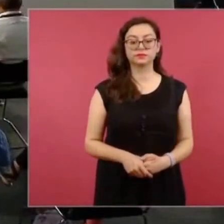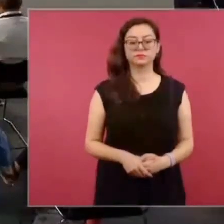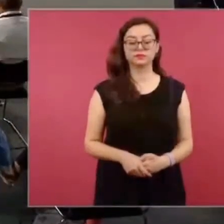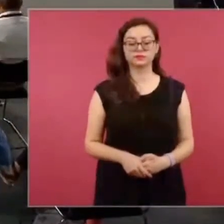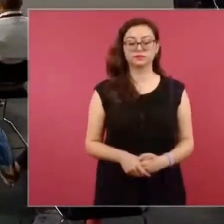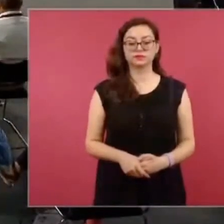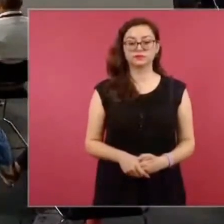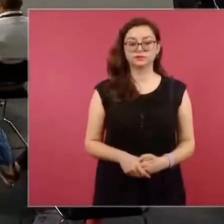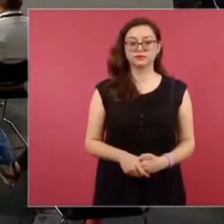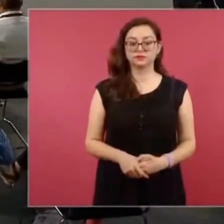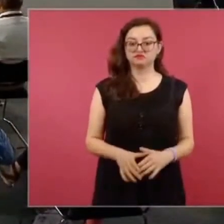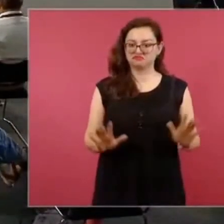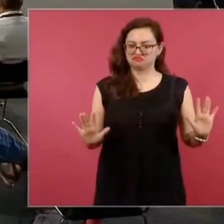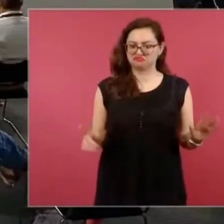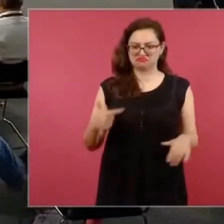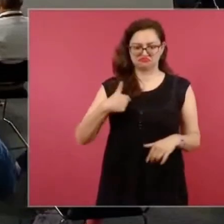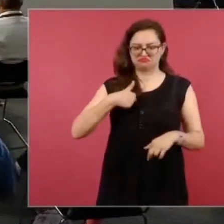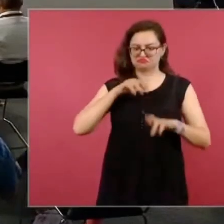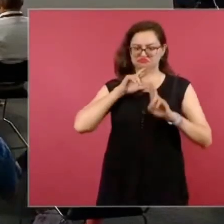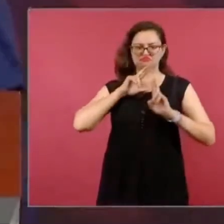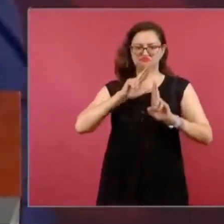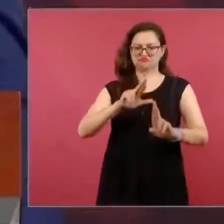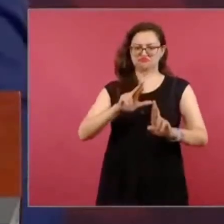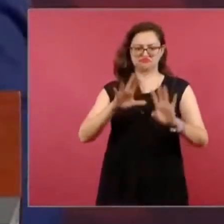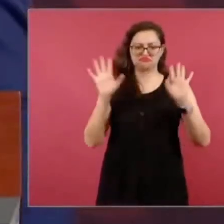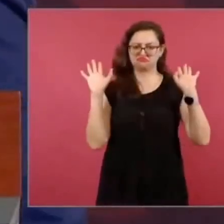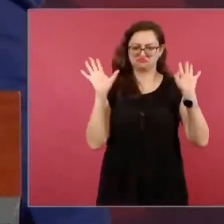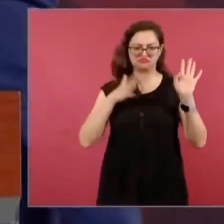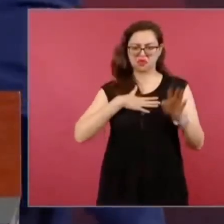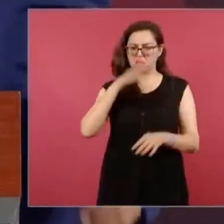Para que yo no conteste, ¿no?